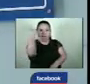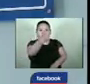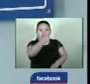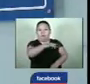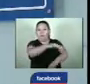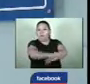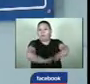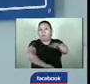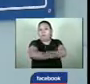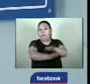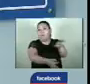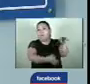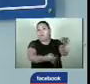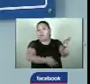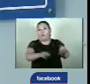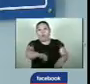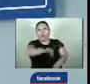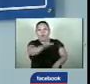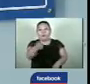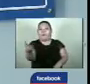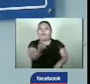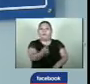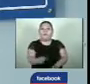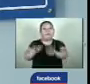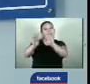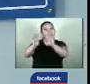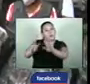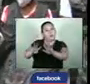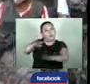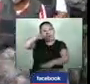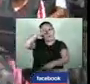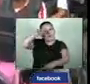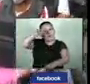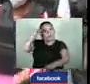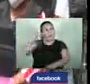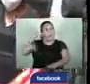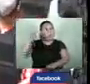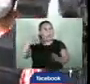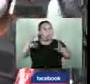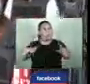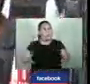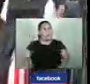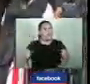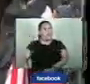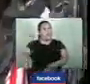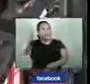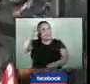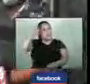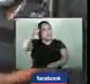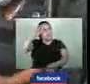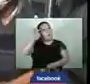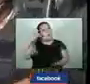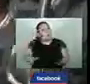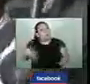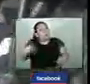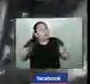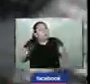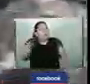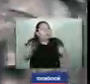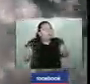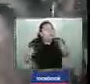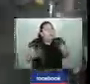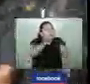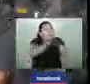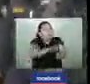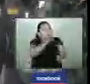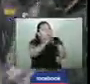contra de Gerson Martínez y otros nueve ex funcionarios del gobierno del expresidente Mauricio Funes, por su posible participación